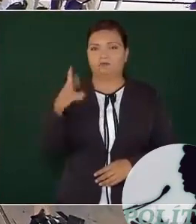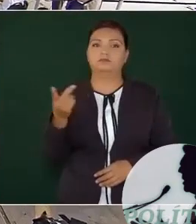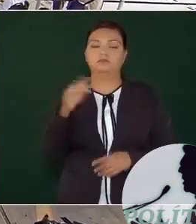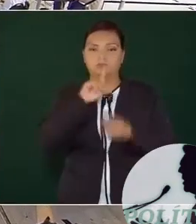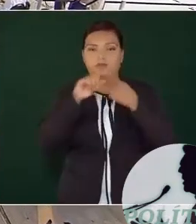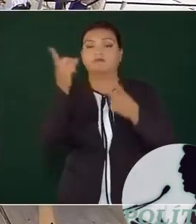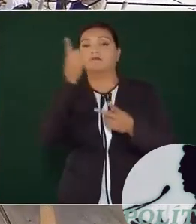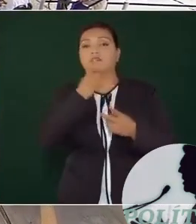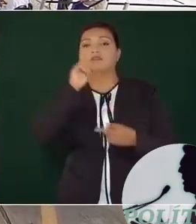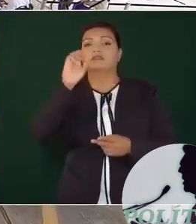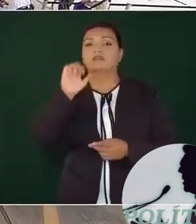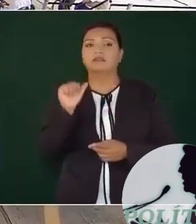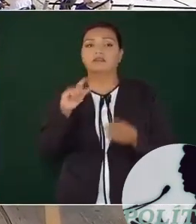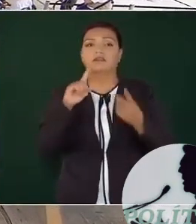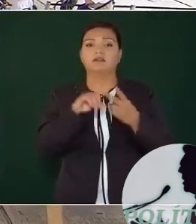la OEA,